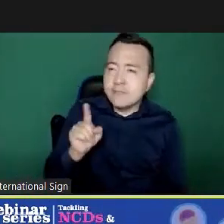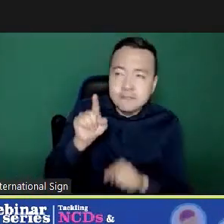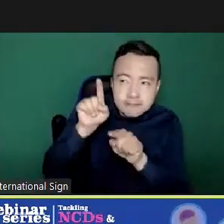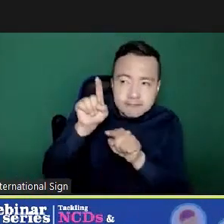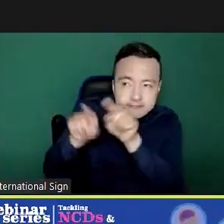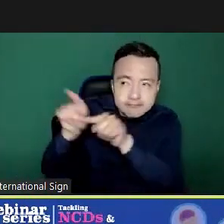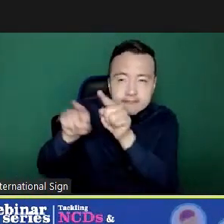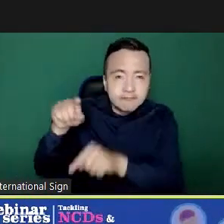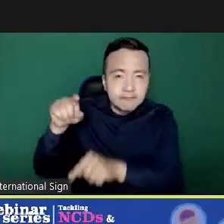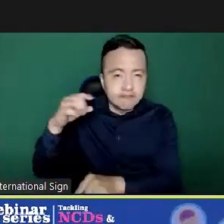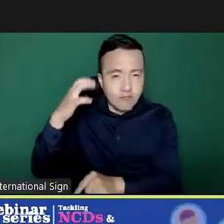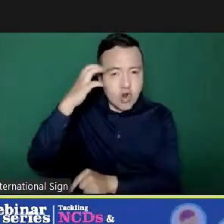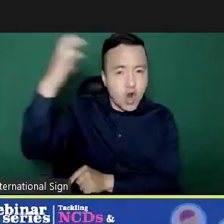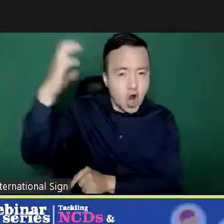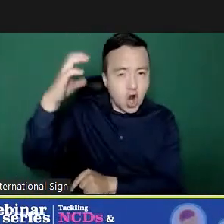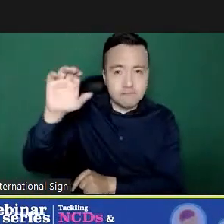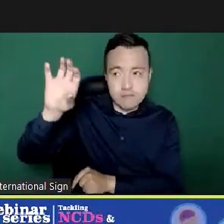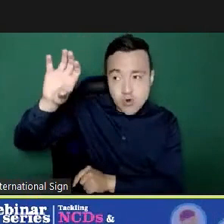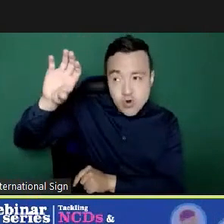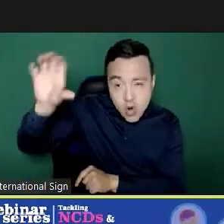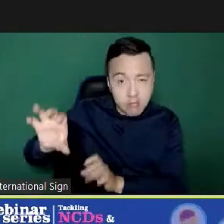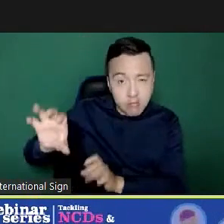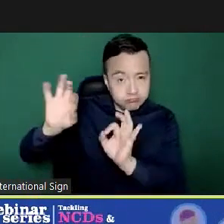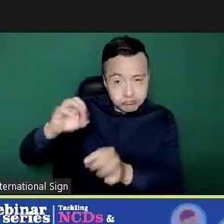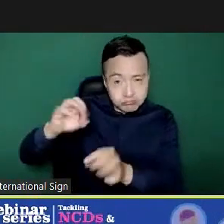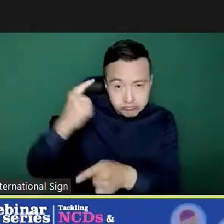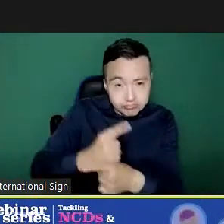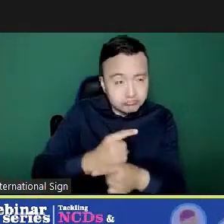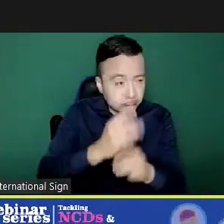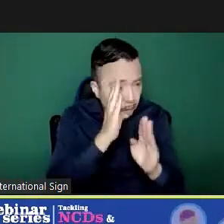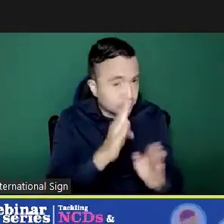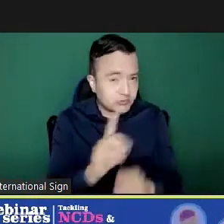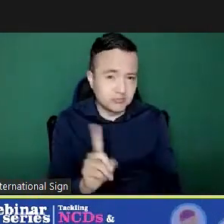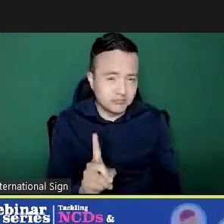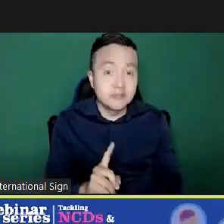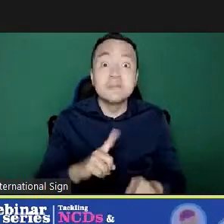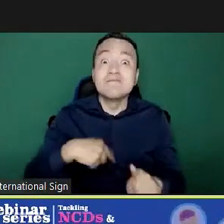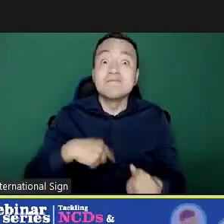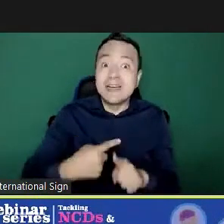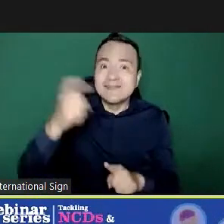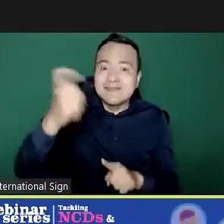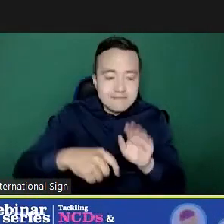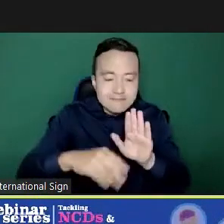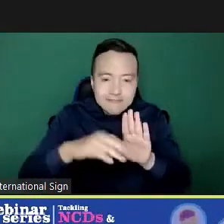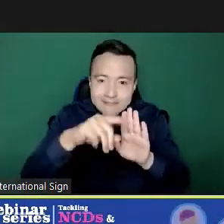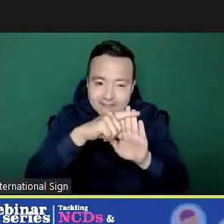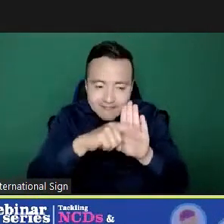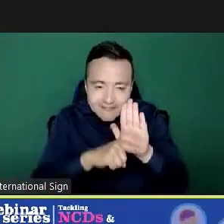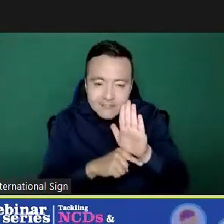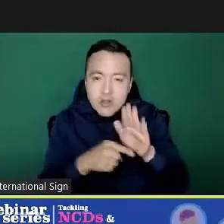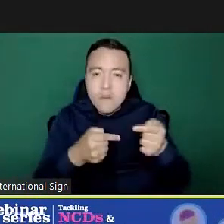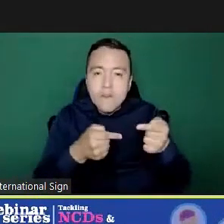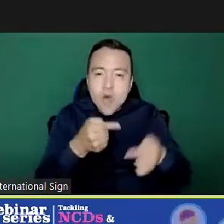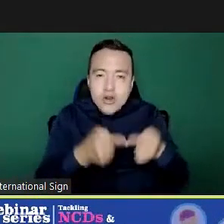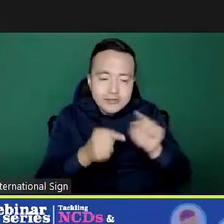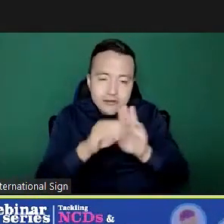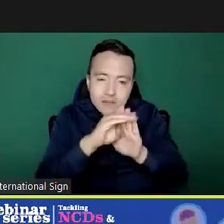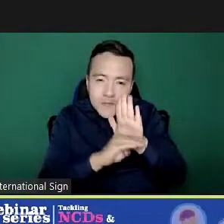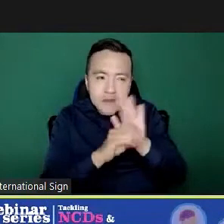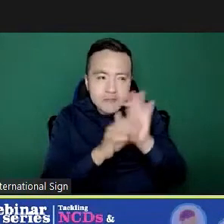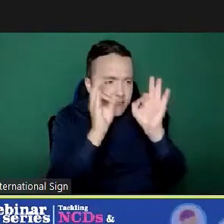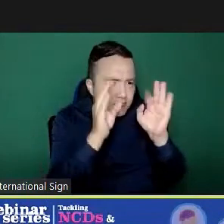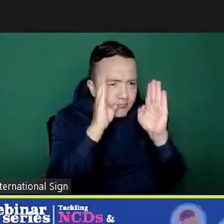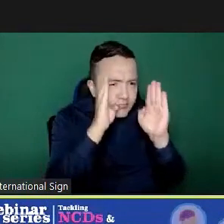lograron. También sabemos que deben existir políticas para la atención crónica y para los factores de riesgo. Es para ayudar